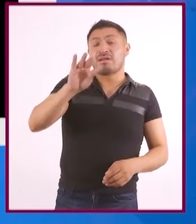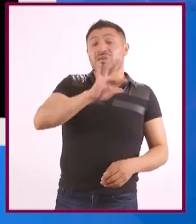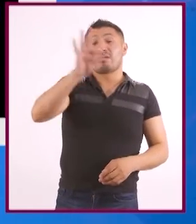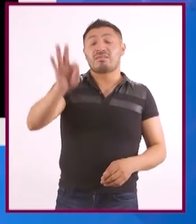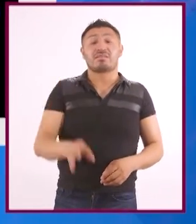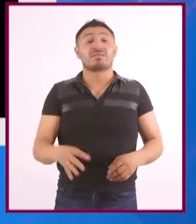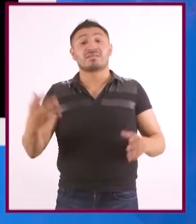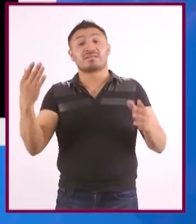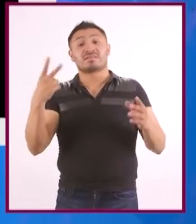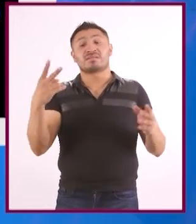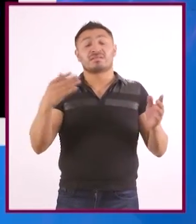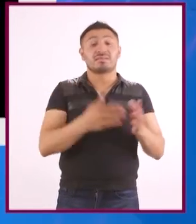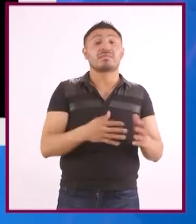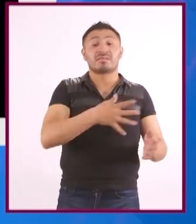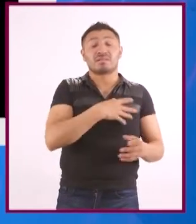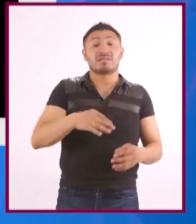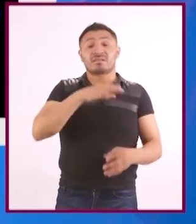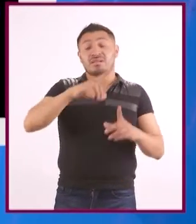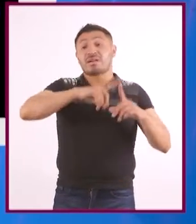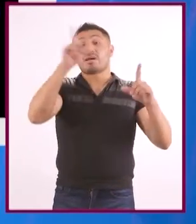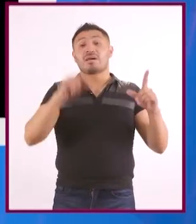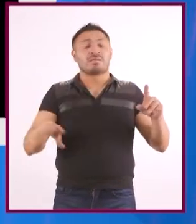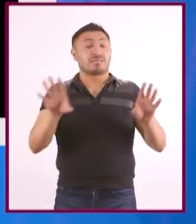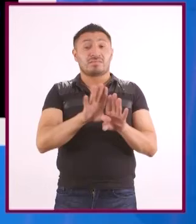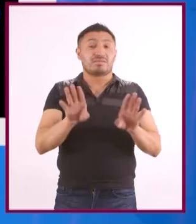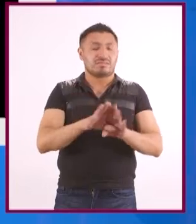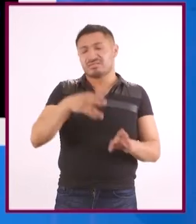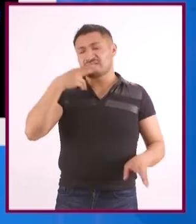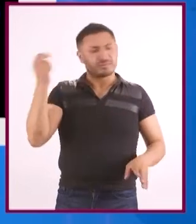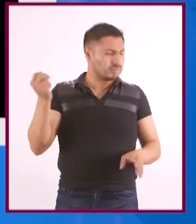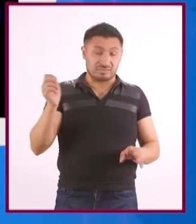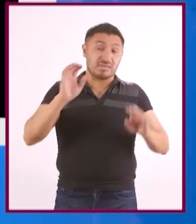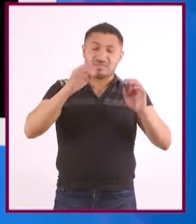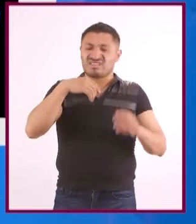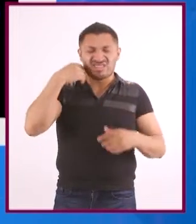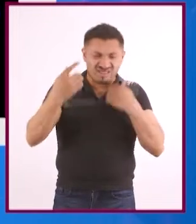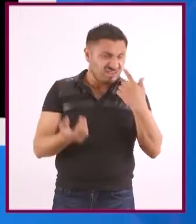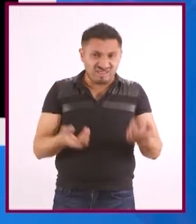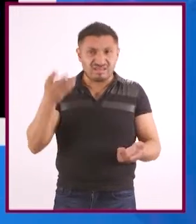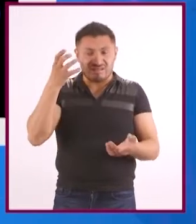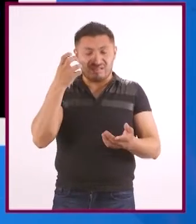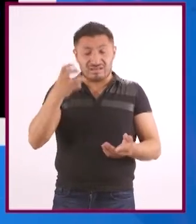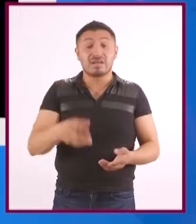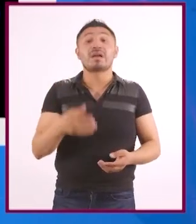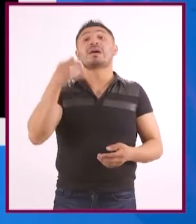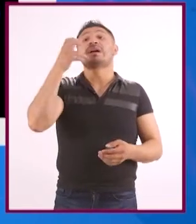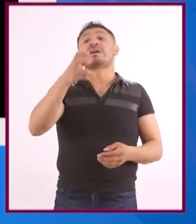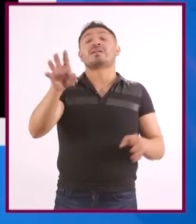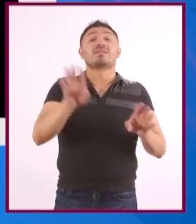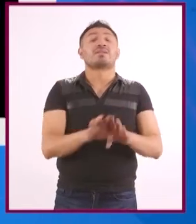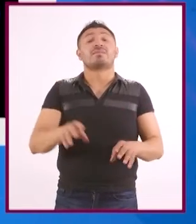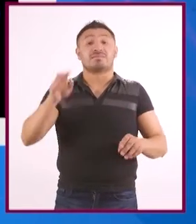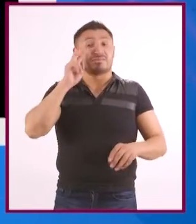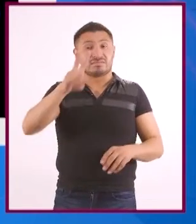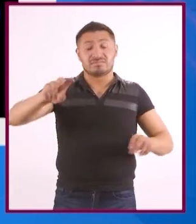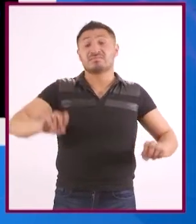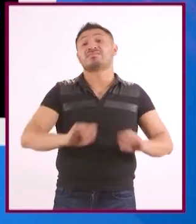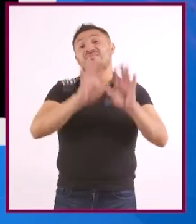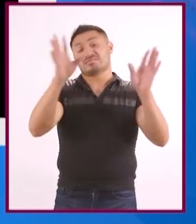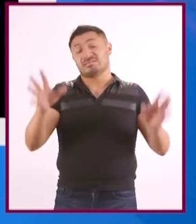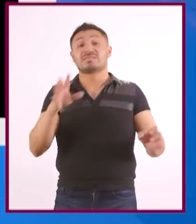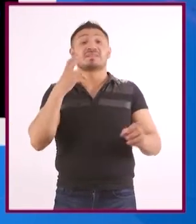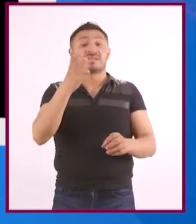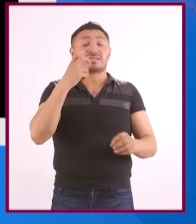de los médicos en todo el país pues se rehúsan a hacer este tipo de intervención, y ahí pues vemos claramente que